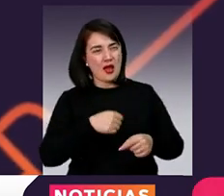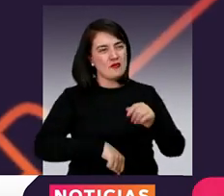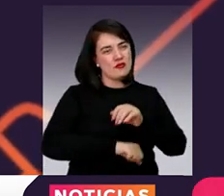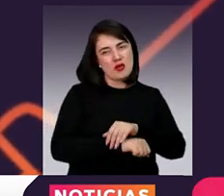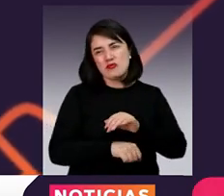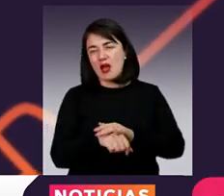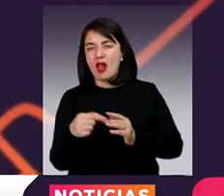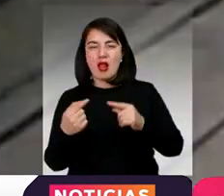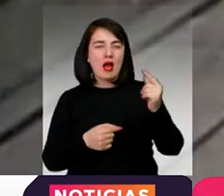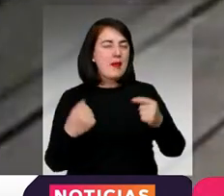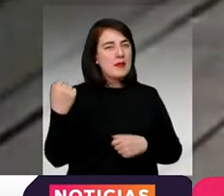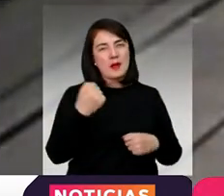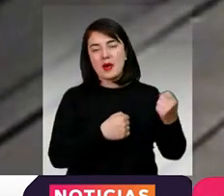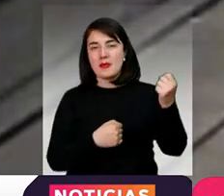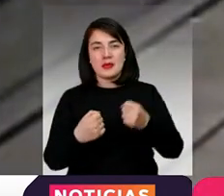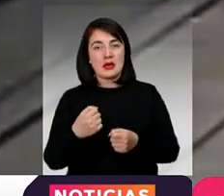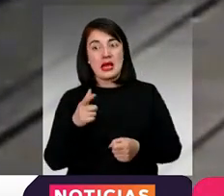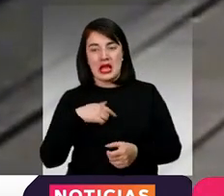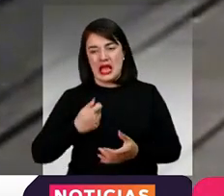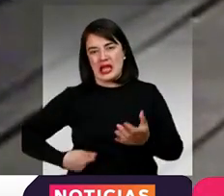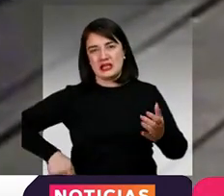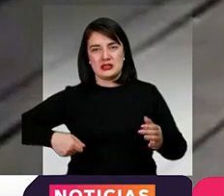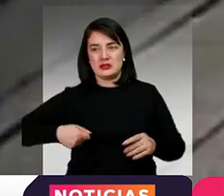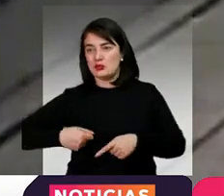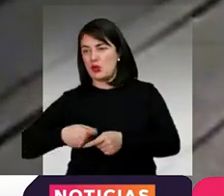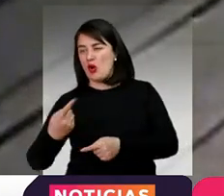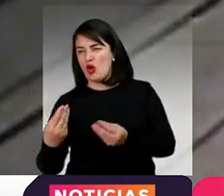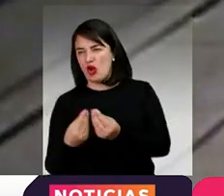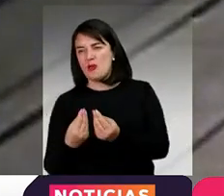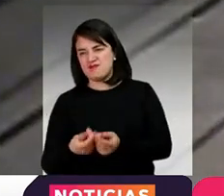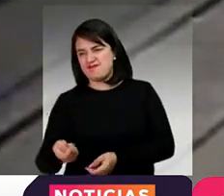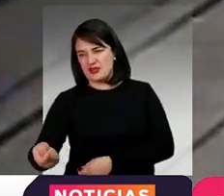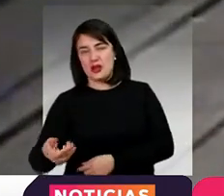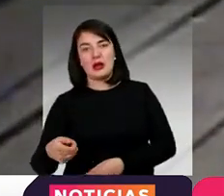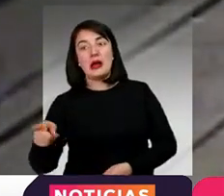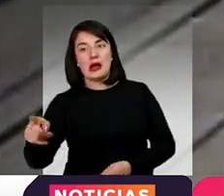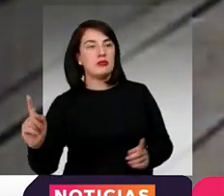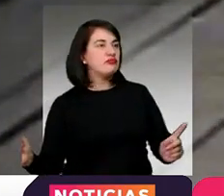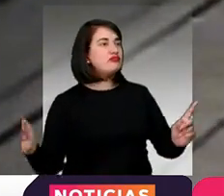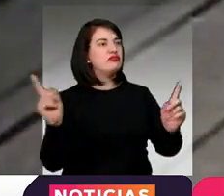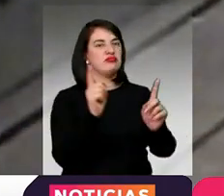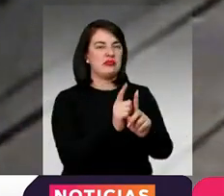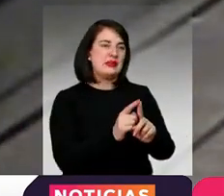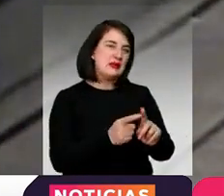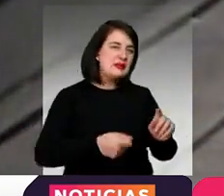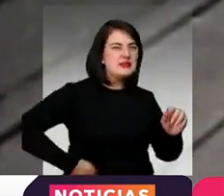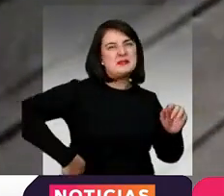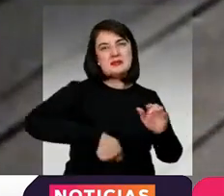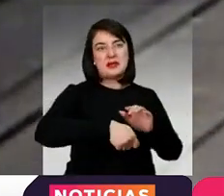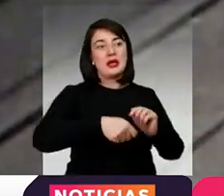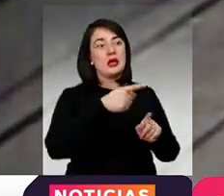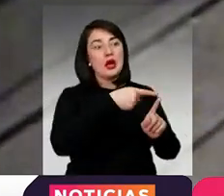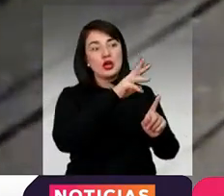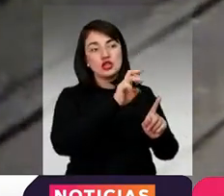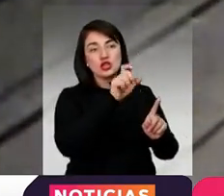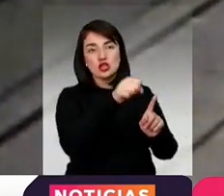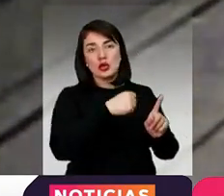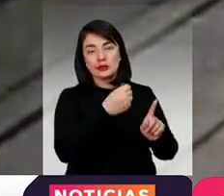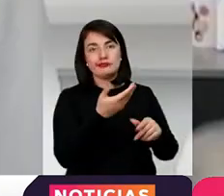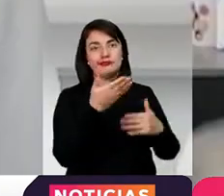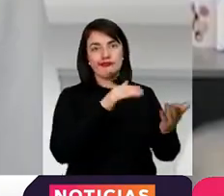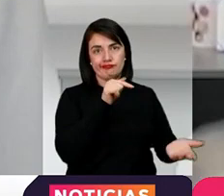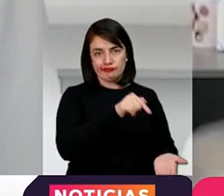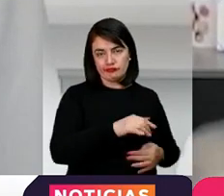el enfrentamiento, Aldila sacó un cuchillo y lo entregó a uno de sus acompañantes, quien, acto seguido, atacó a un joven de 18 años. Los